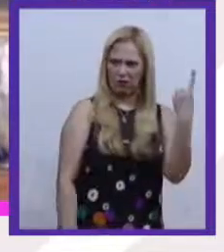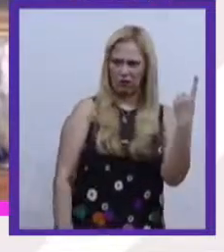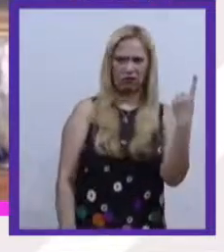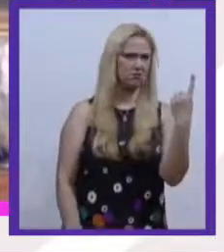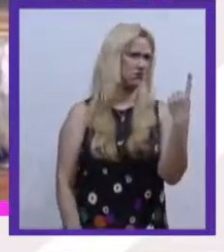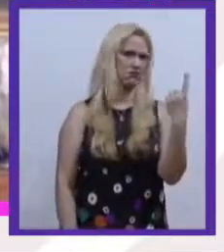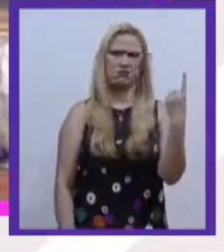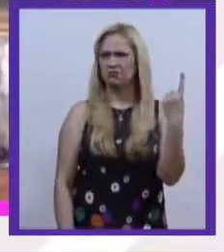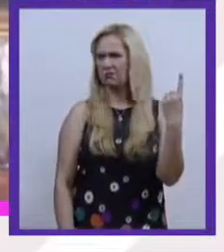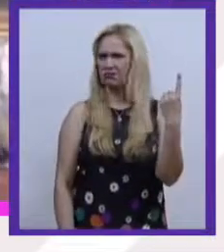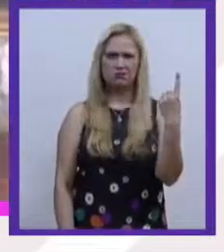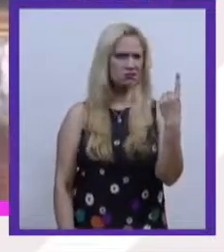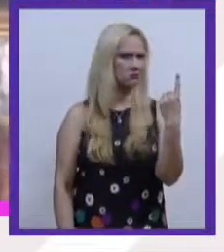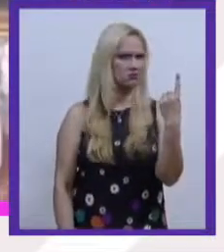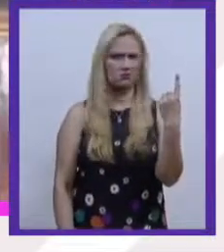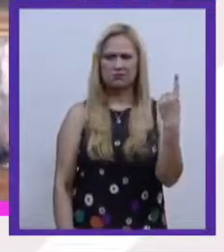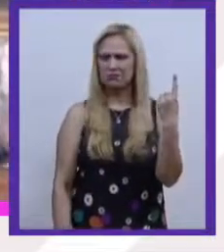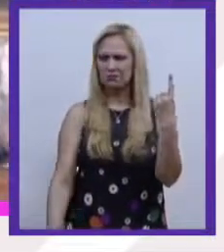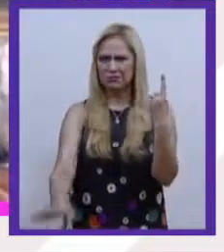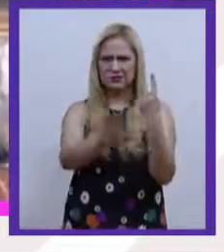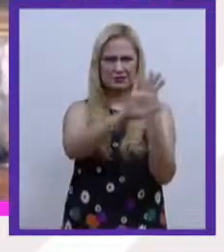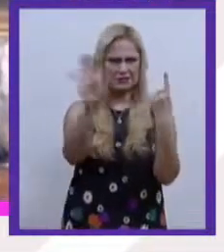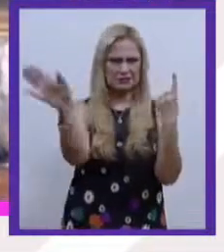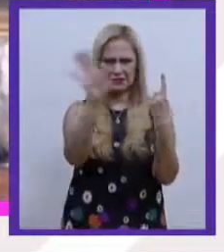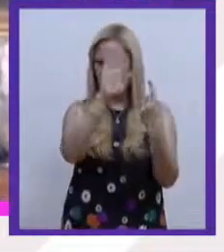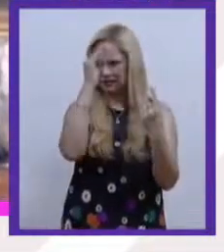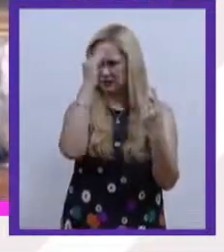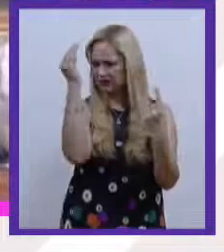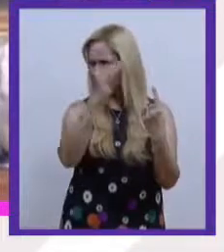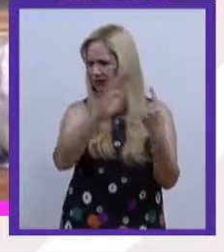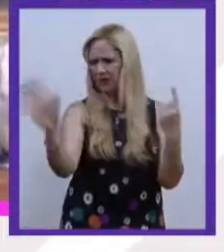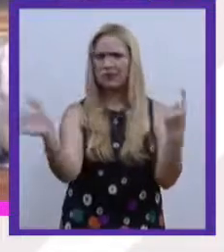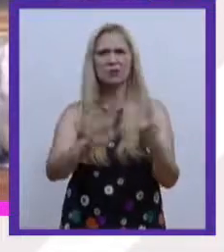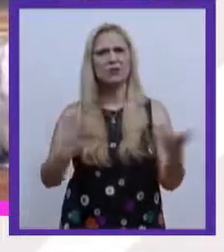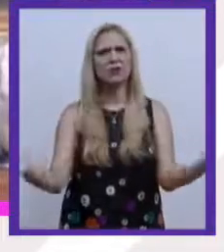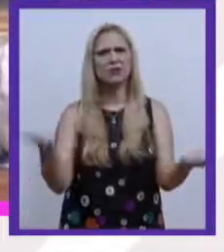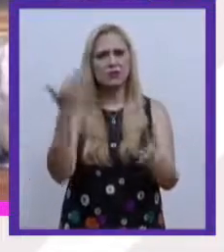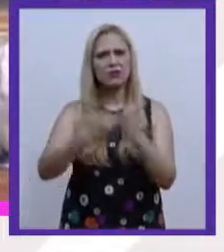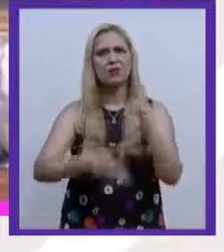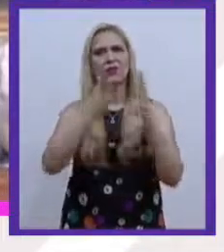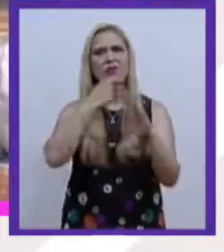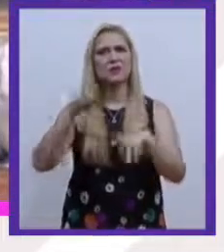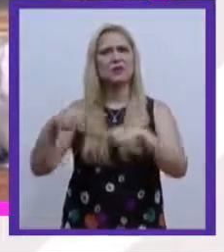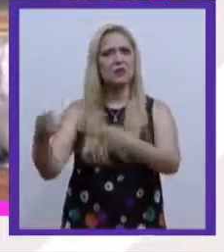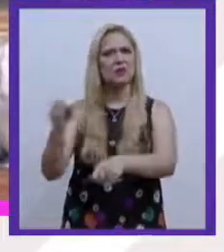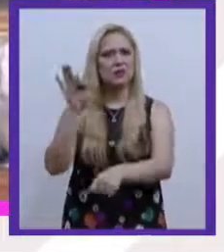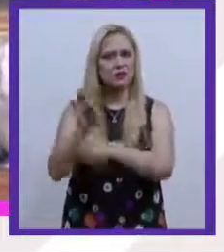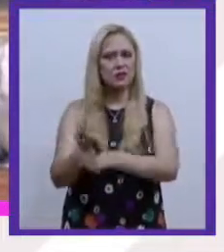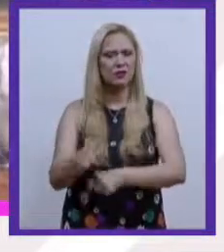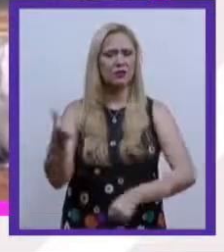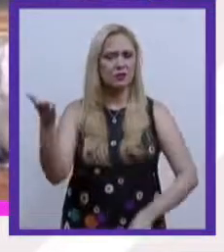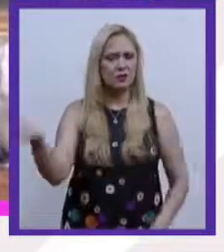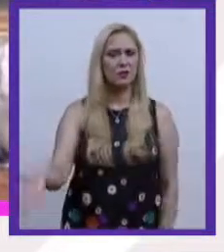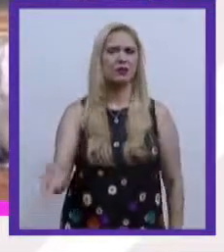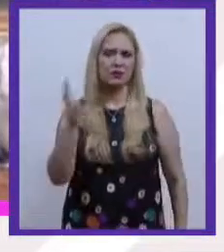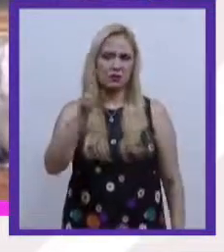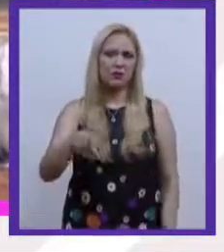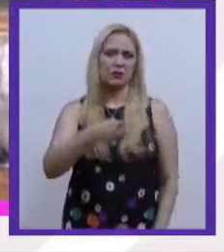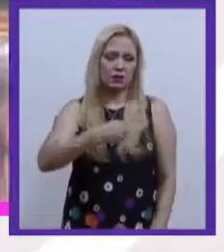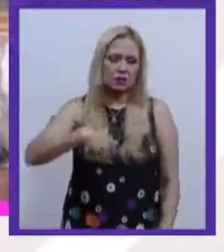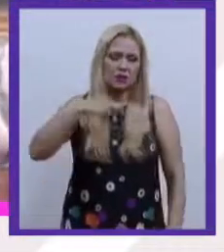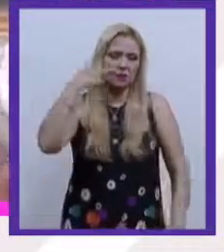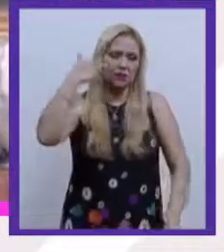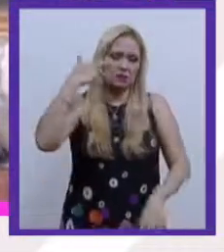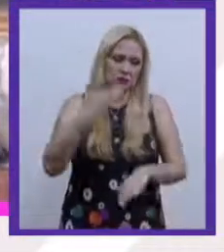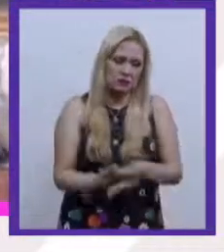eso me parecía una interpretación terrible, porque pues al final del día vuelve a recargar en nosotras esa